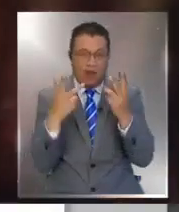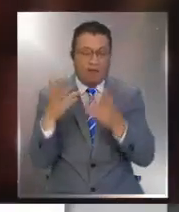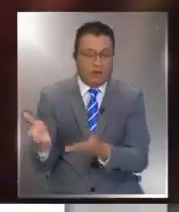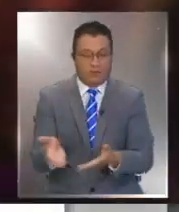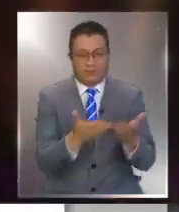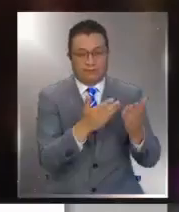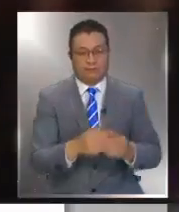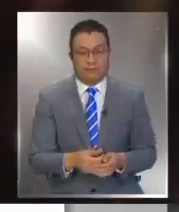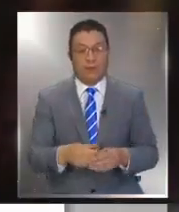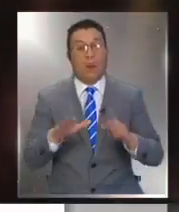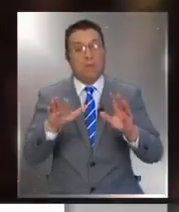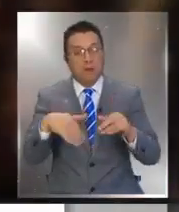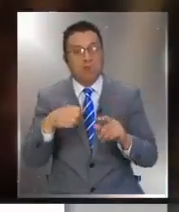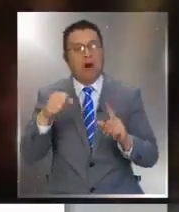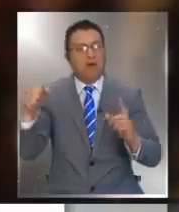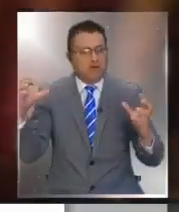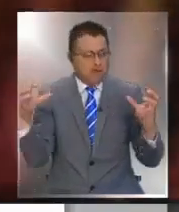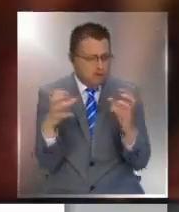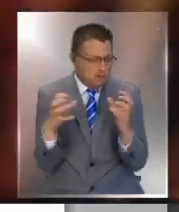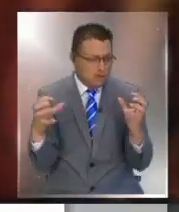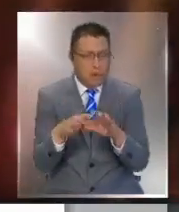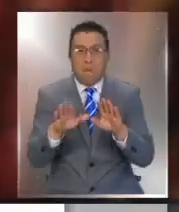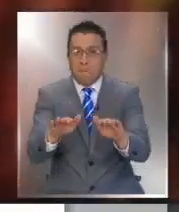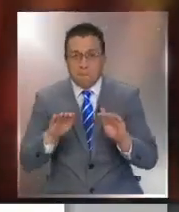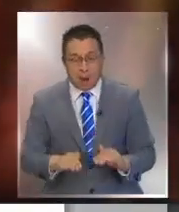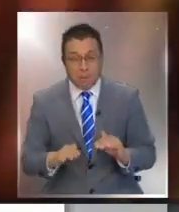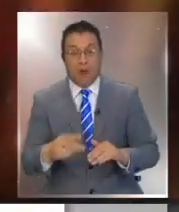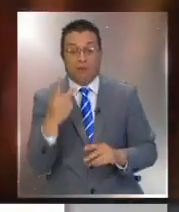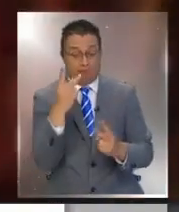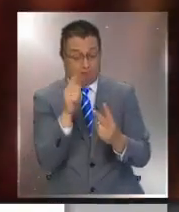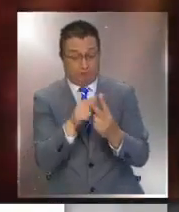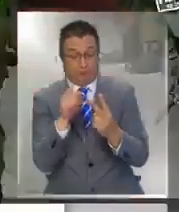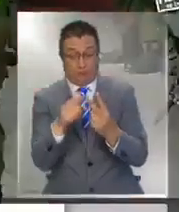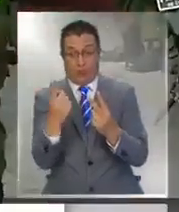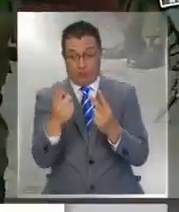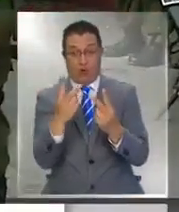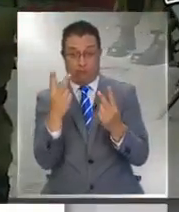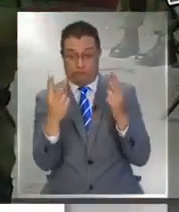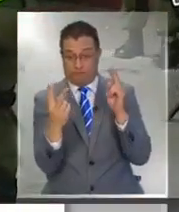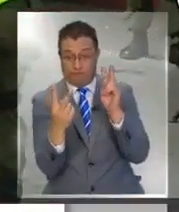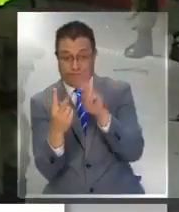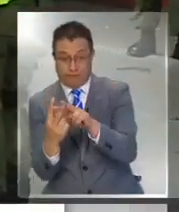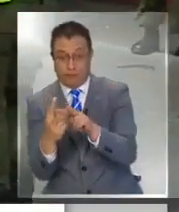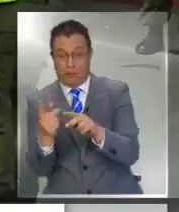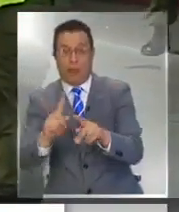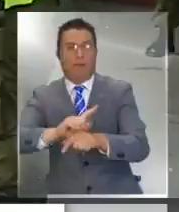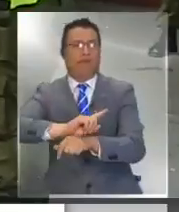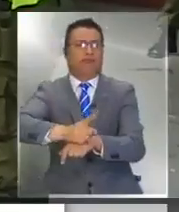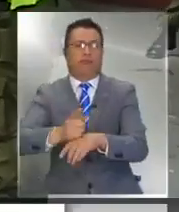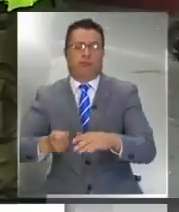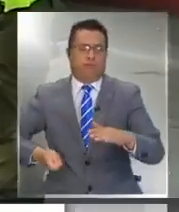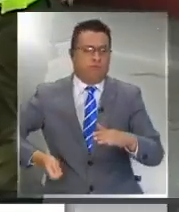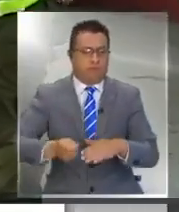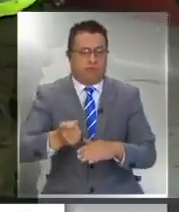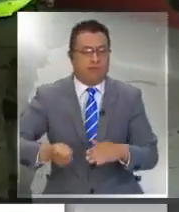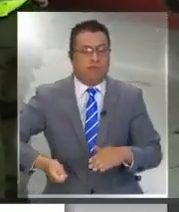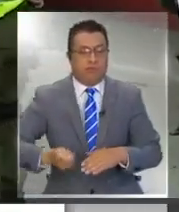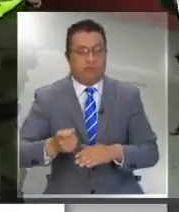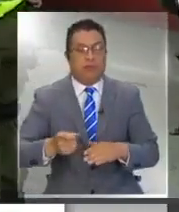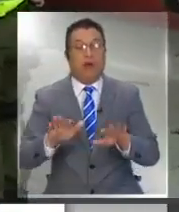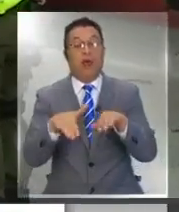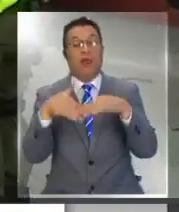nada. Con la misma violencia del primer robo, estos delincuentes tomaron a uno de los hombres y lo apuñalaron de inmediato. Luego sacarían